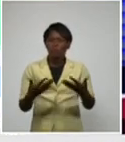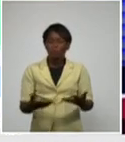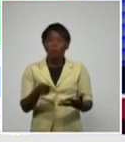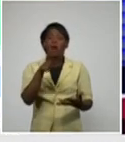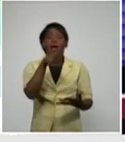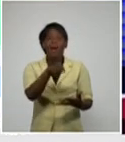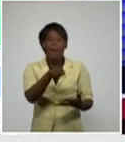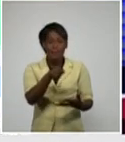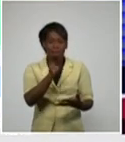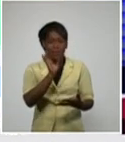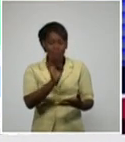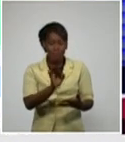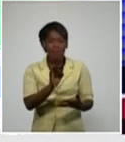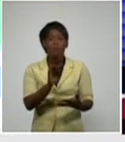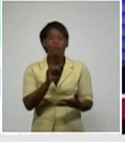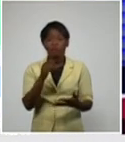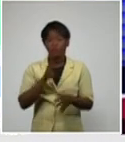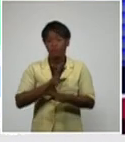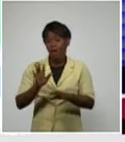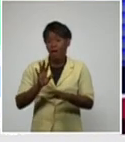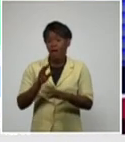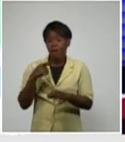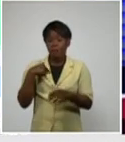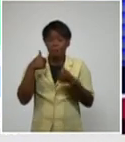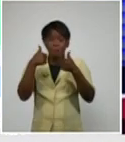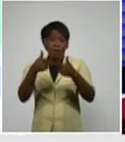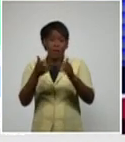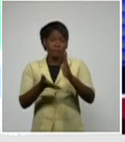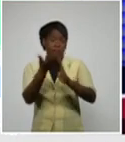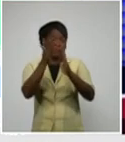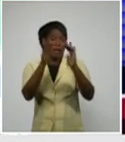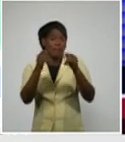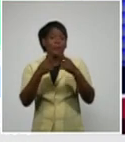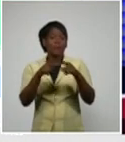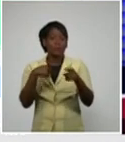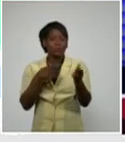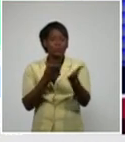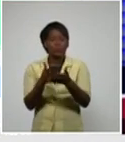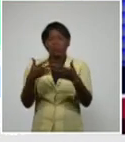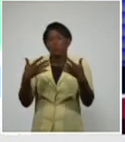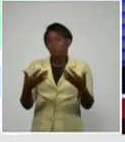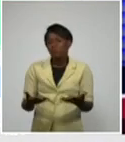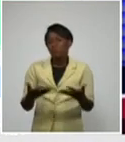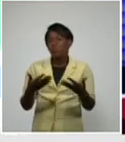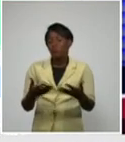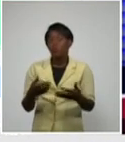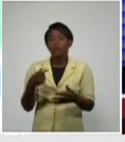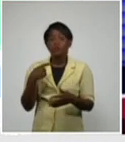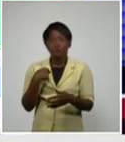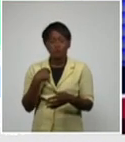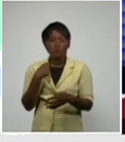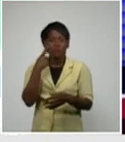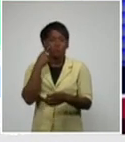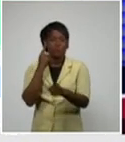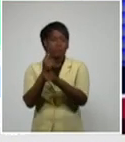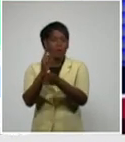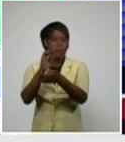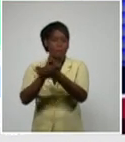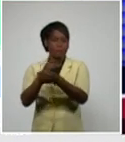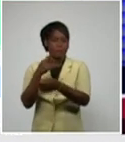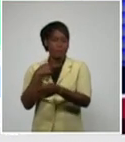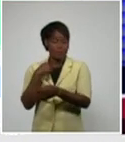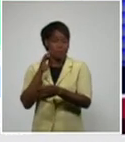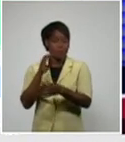veces. Me decía un compañero nuestro que la padeció, que tuvo la COVID, de aquí del ministerio, me decía: Durán,